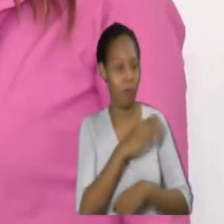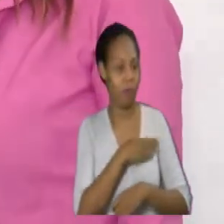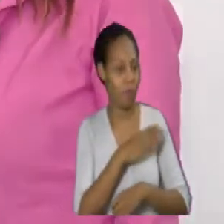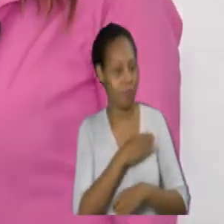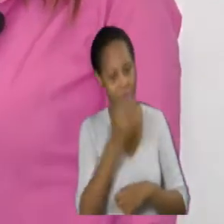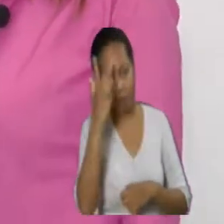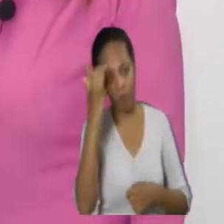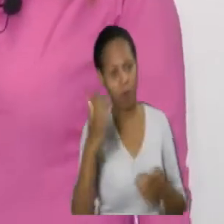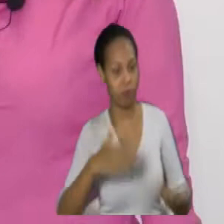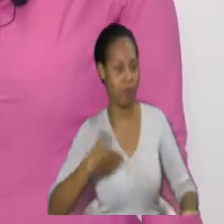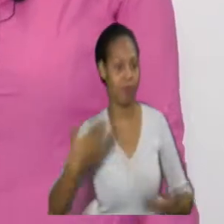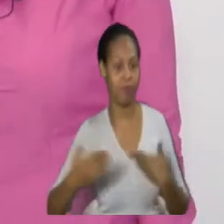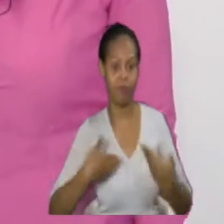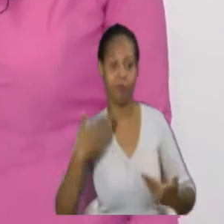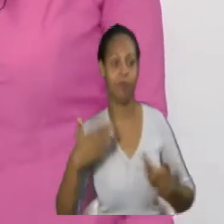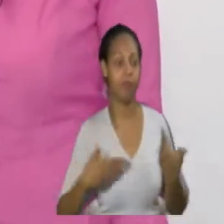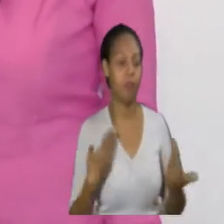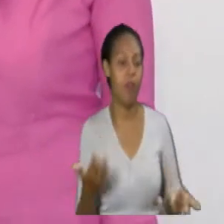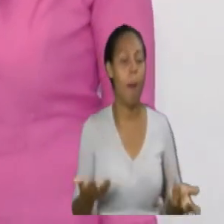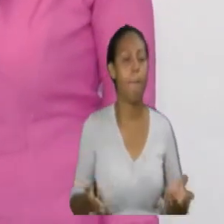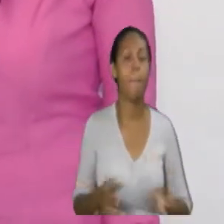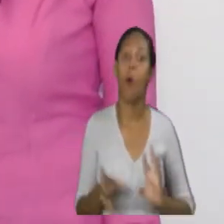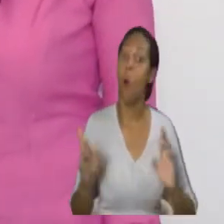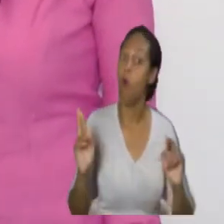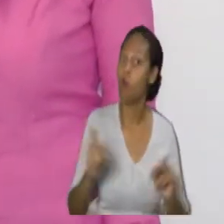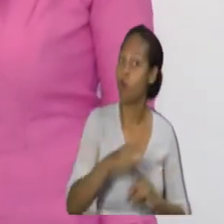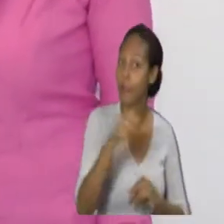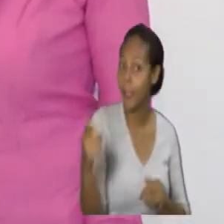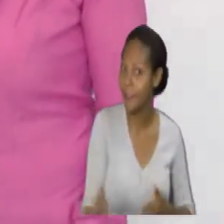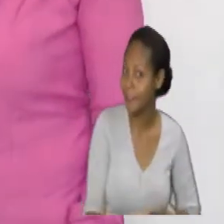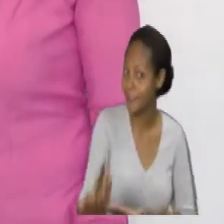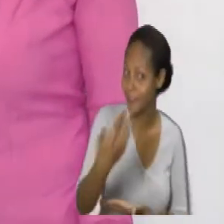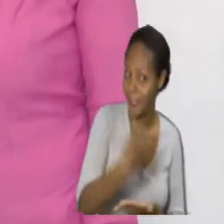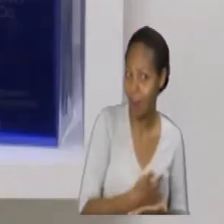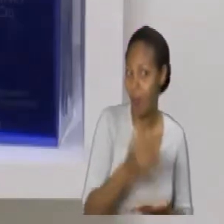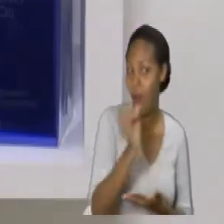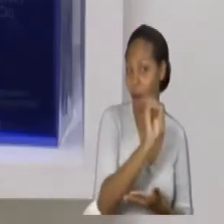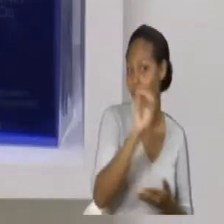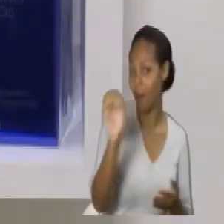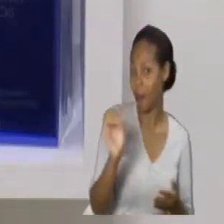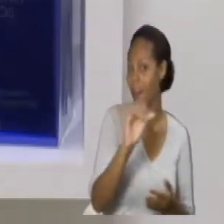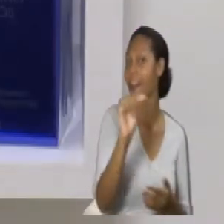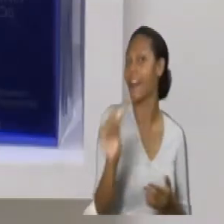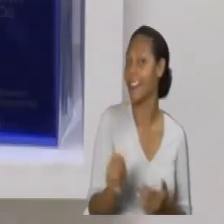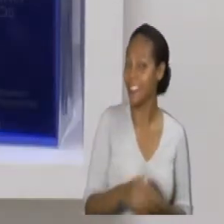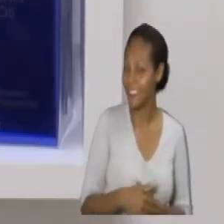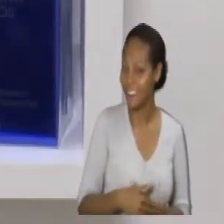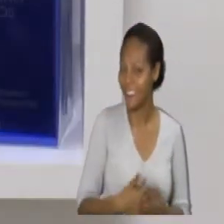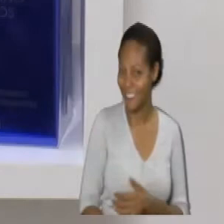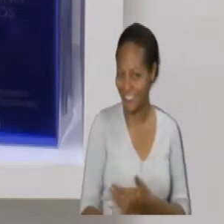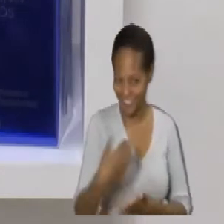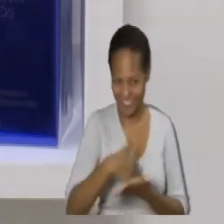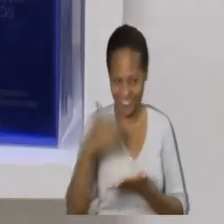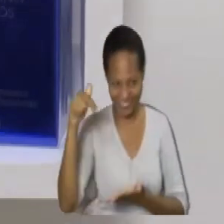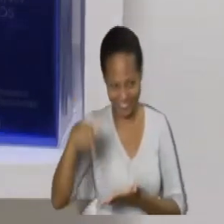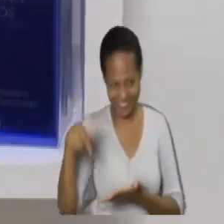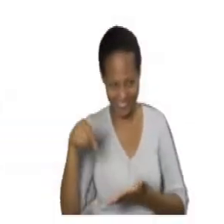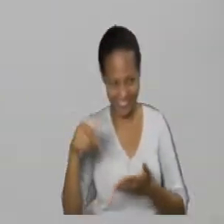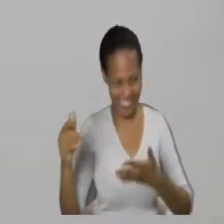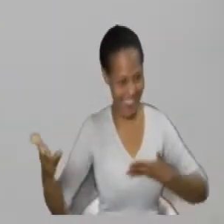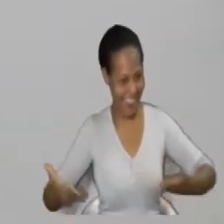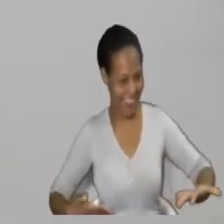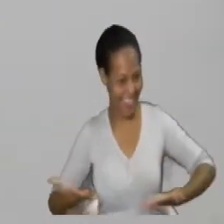Bermeja. Los espero o las espero para que vengan a la tienda dermatológica acá